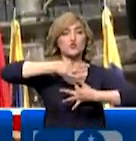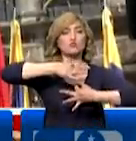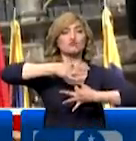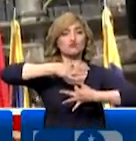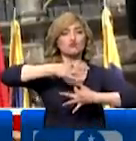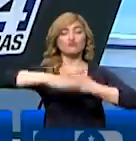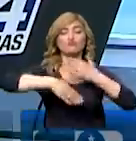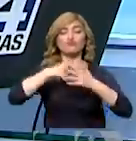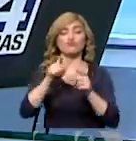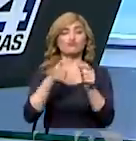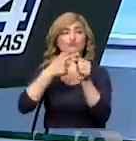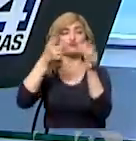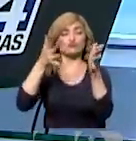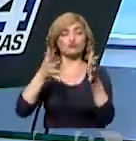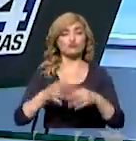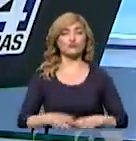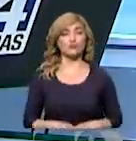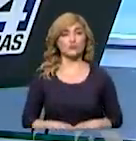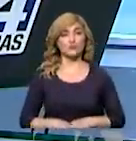¡Atención!